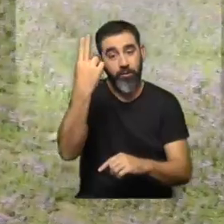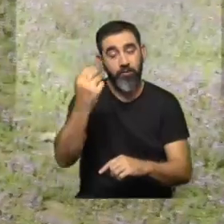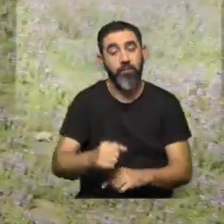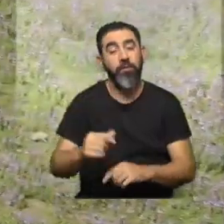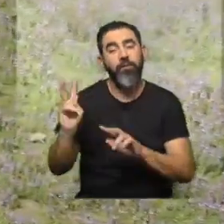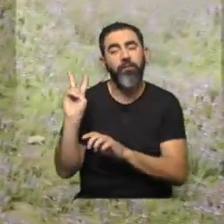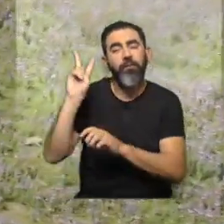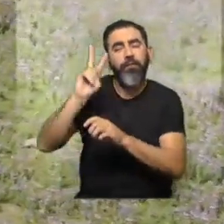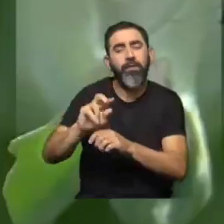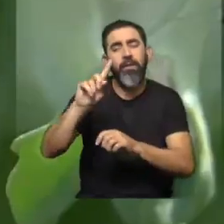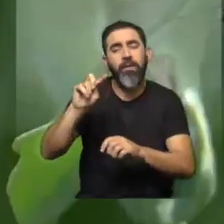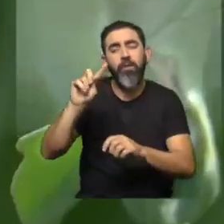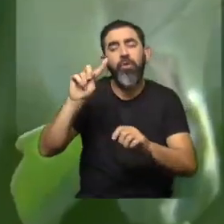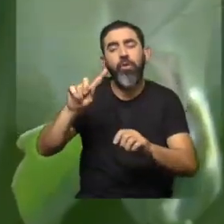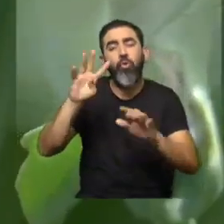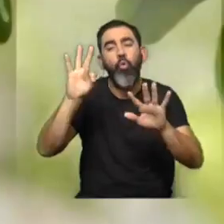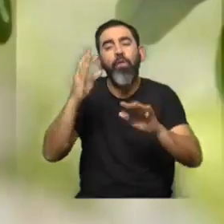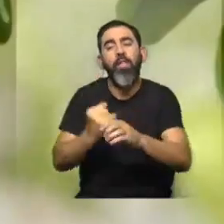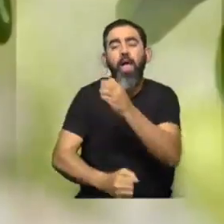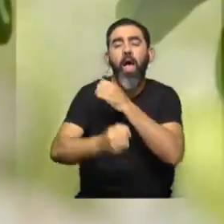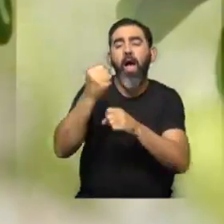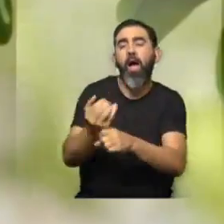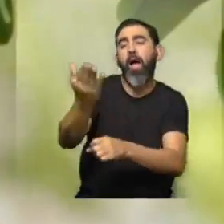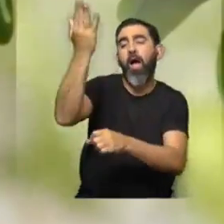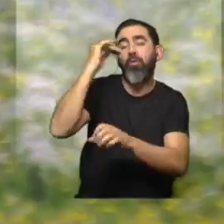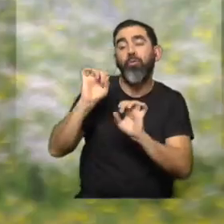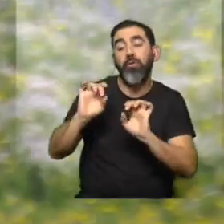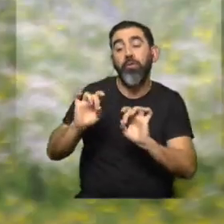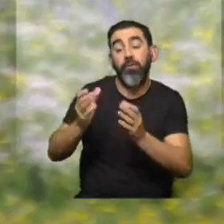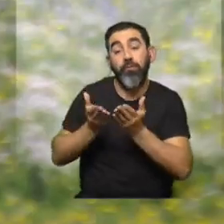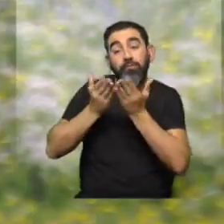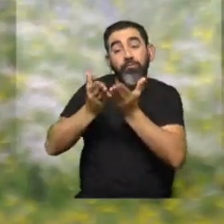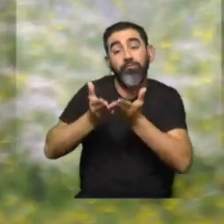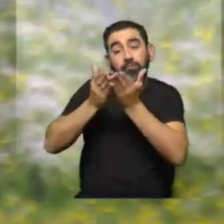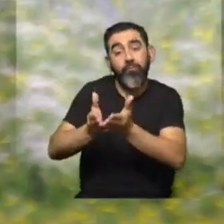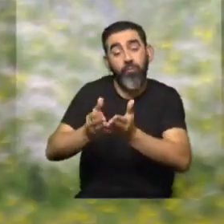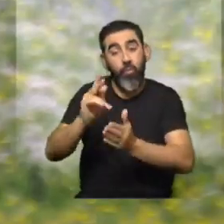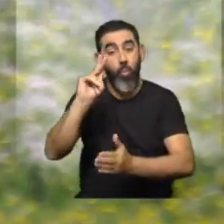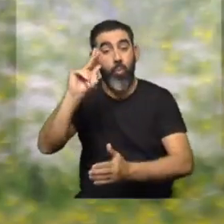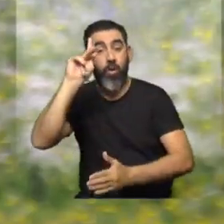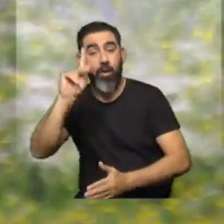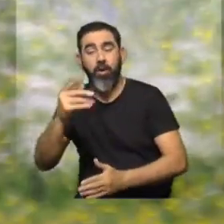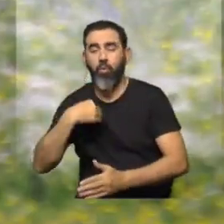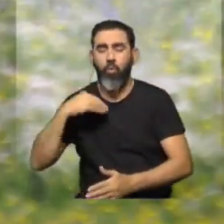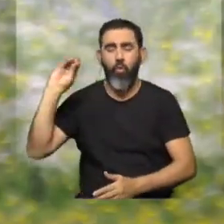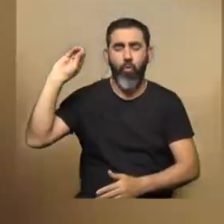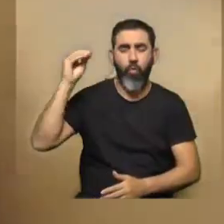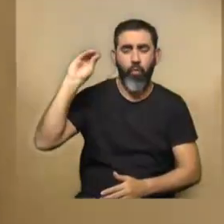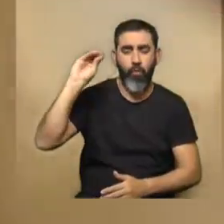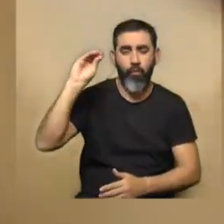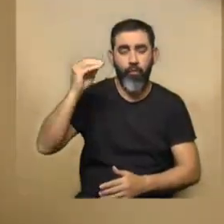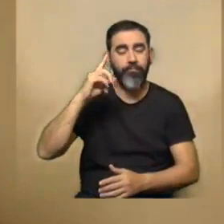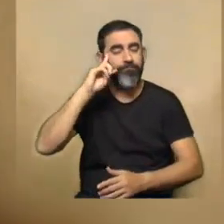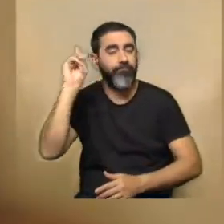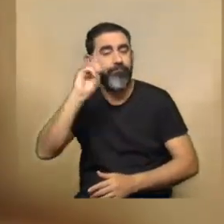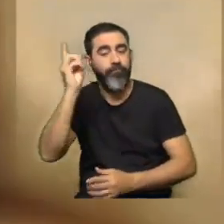Cuando vine hace 190 años como naturalista a bordo del Beagle, un buque del Reino Unido, era muy joven. No